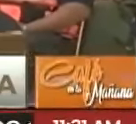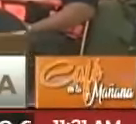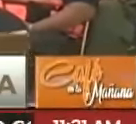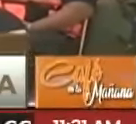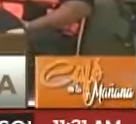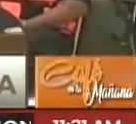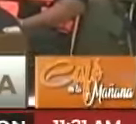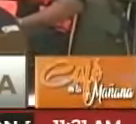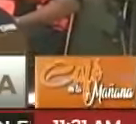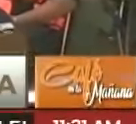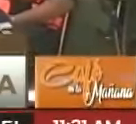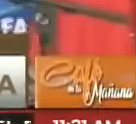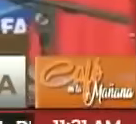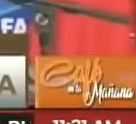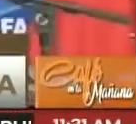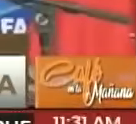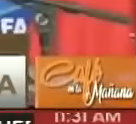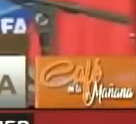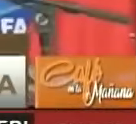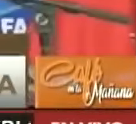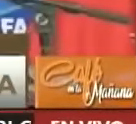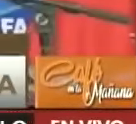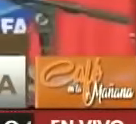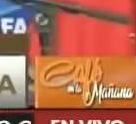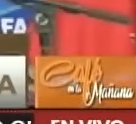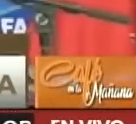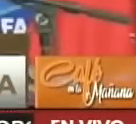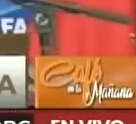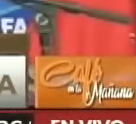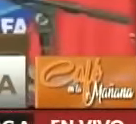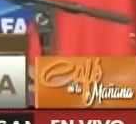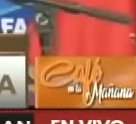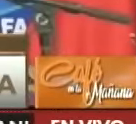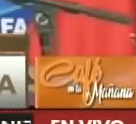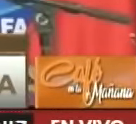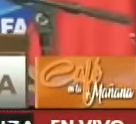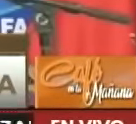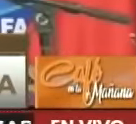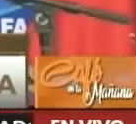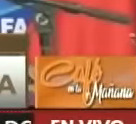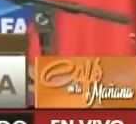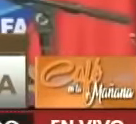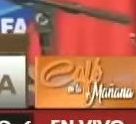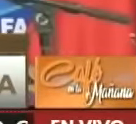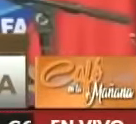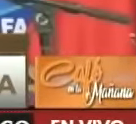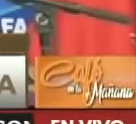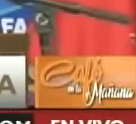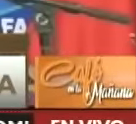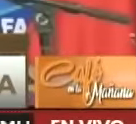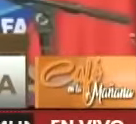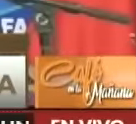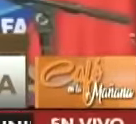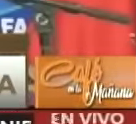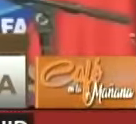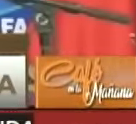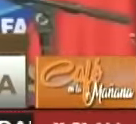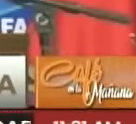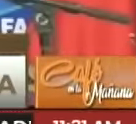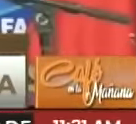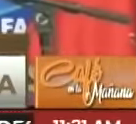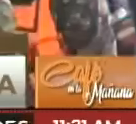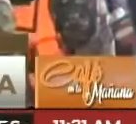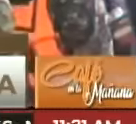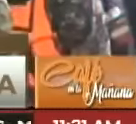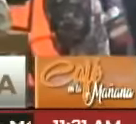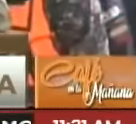orden, y hoy, como lo hemos hecho en otras oportunidades en este mismo lugar, ante este